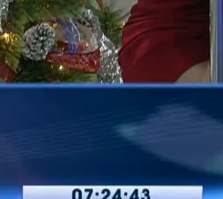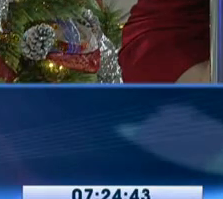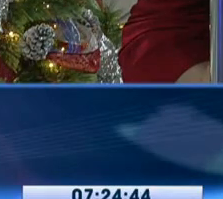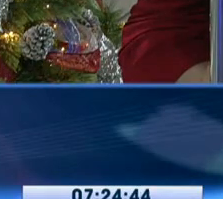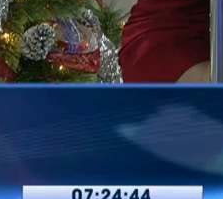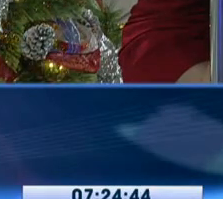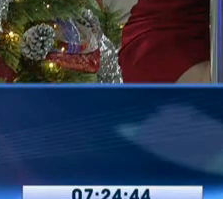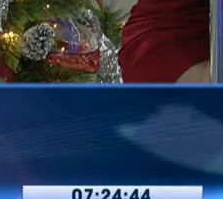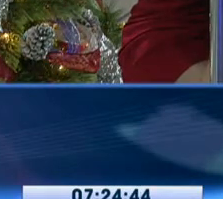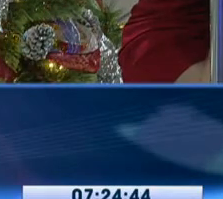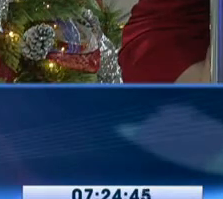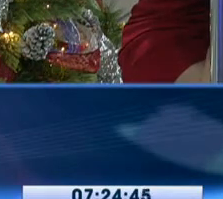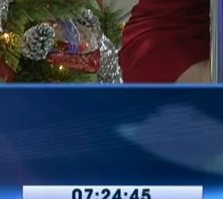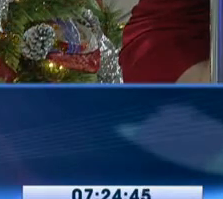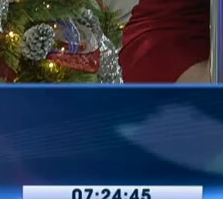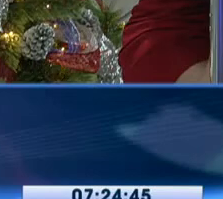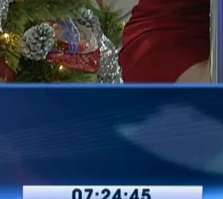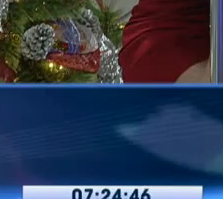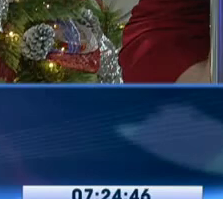Navidad increíble a tus espaldas.